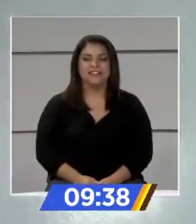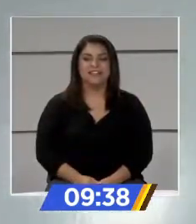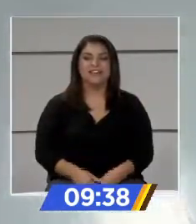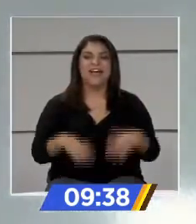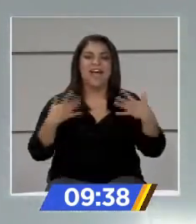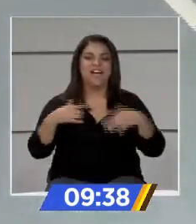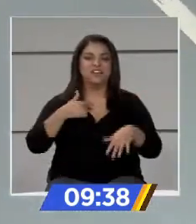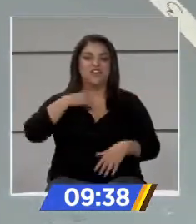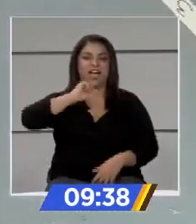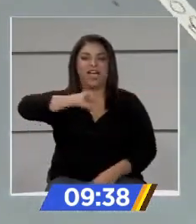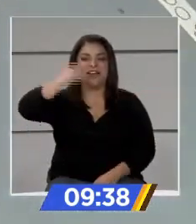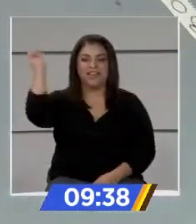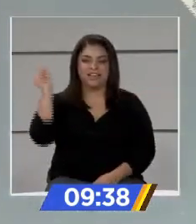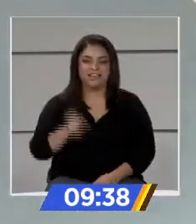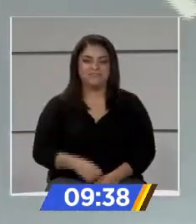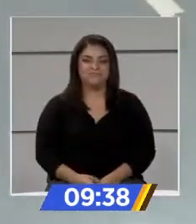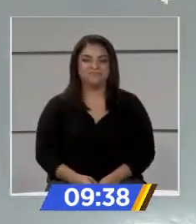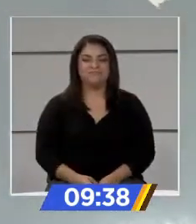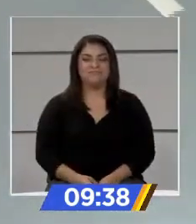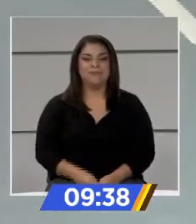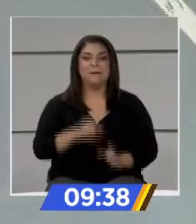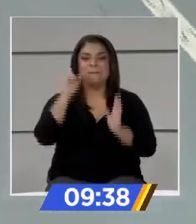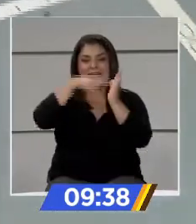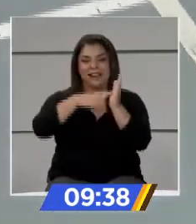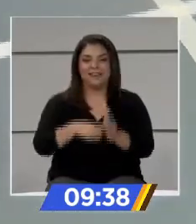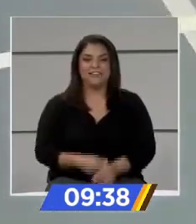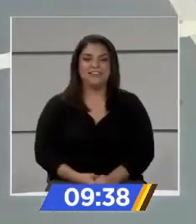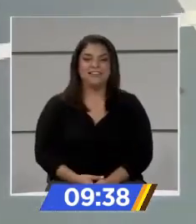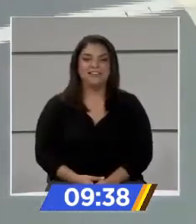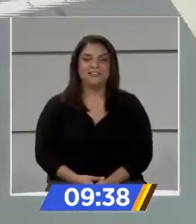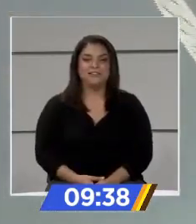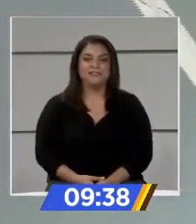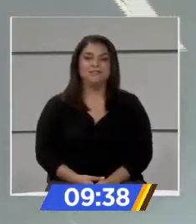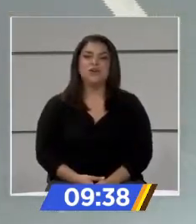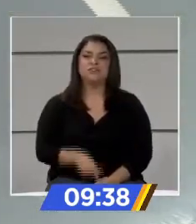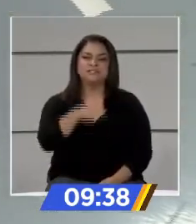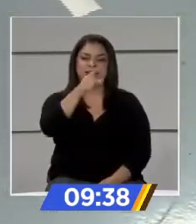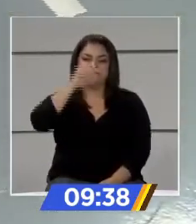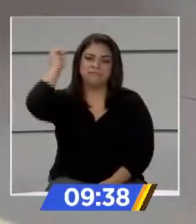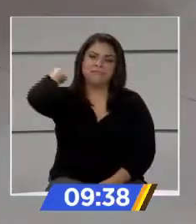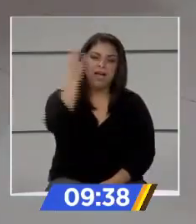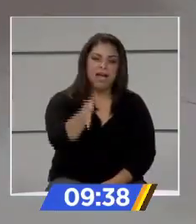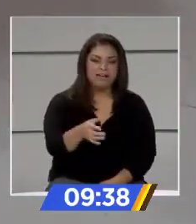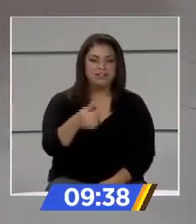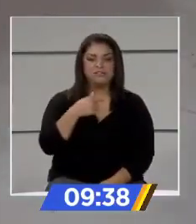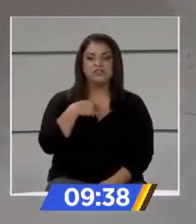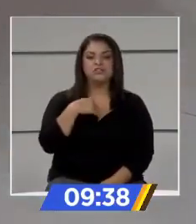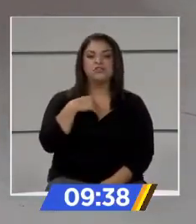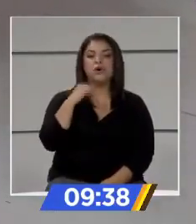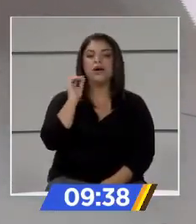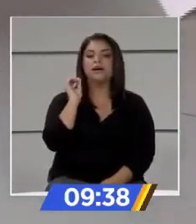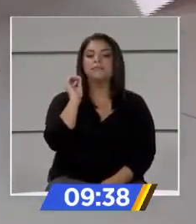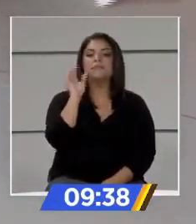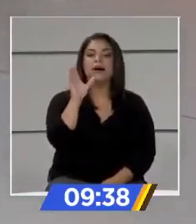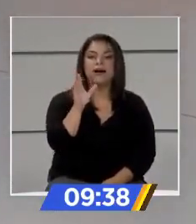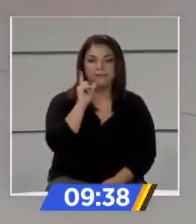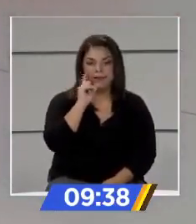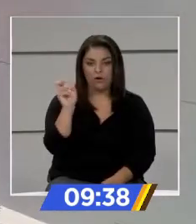Que te gané. 1000. 1000. Pero fue que lo tiró con mucha fuerza. Yo lo tiro en cámara lenta para que mis compañeros lo